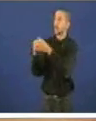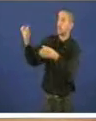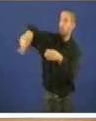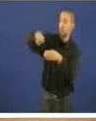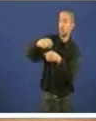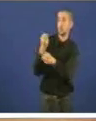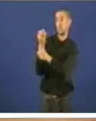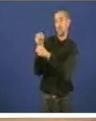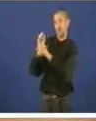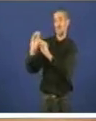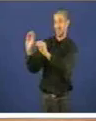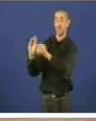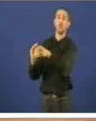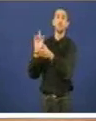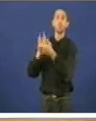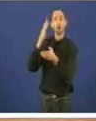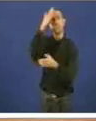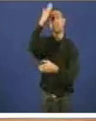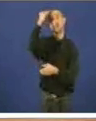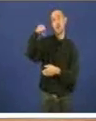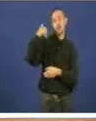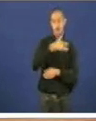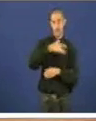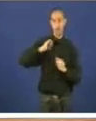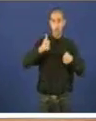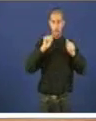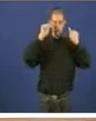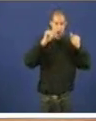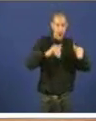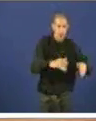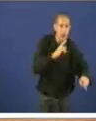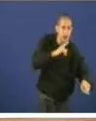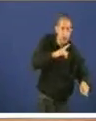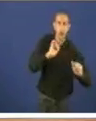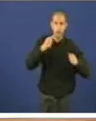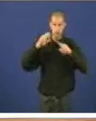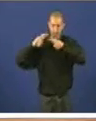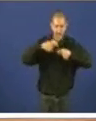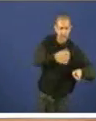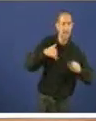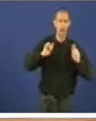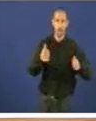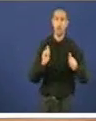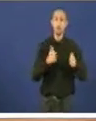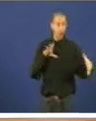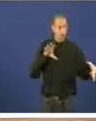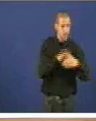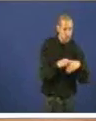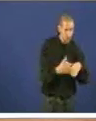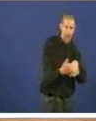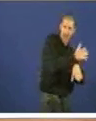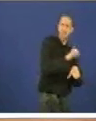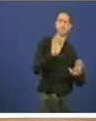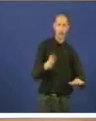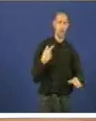tutelaron cando as caixas empezaron a ir mal. Non, señoría. Remate, as caixas non foron mal a partir da fusión. As caixas foron